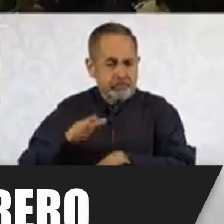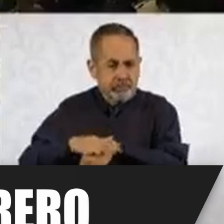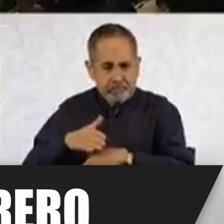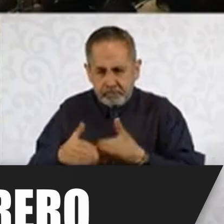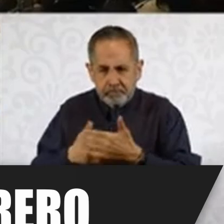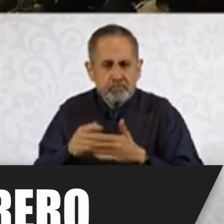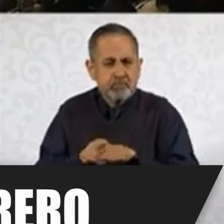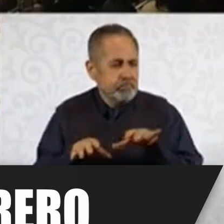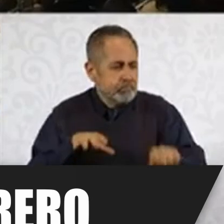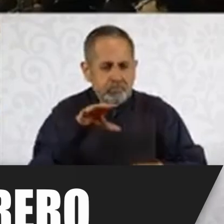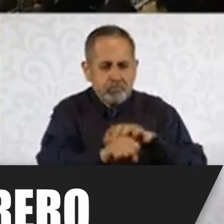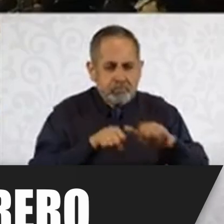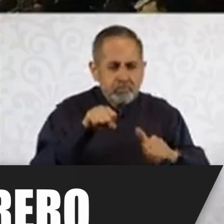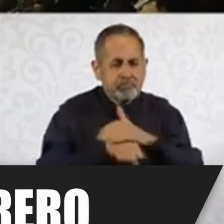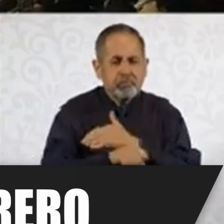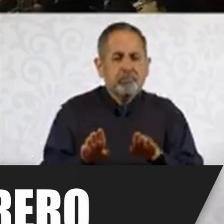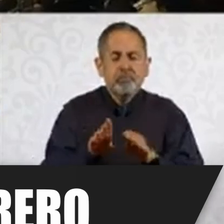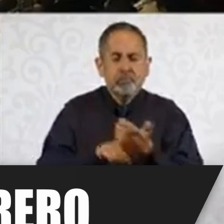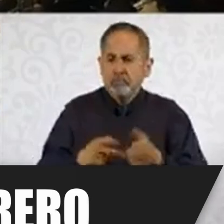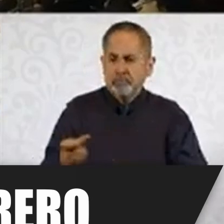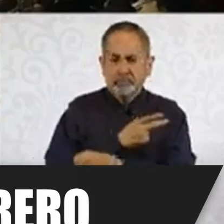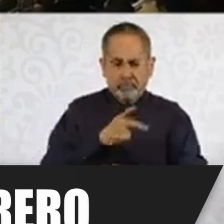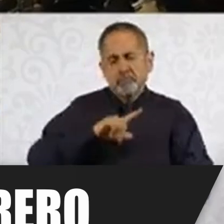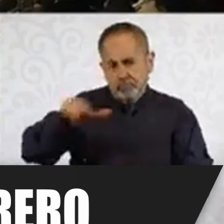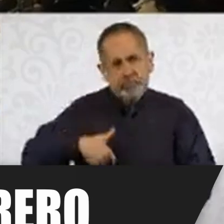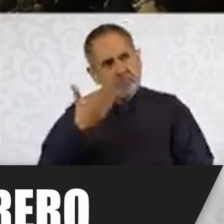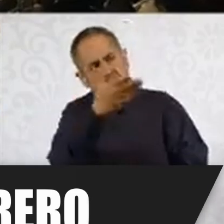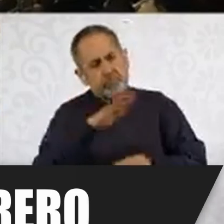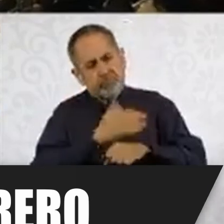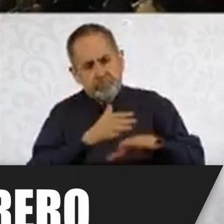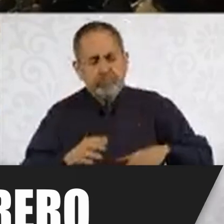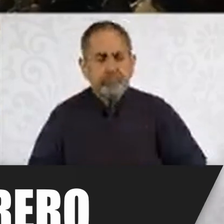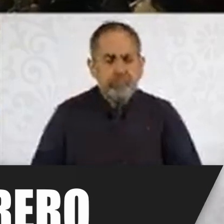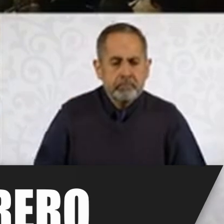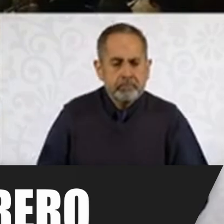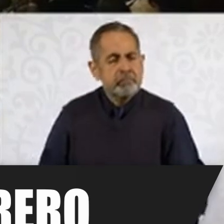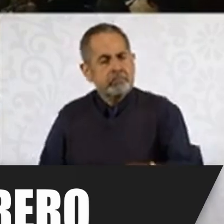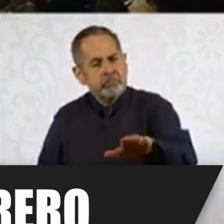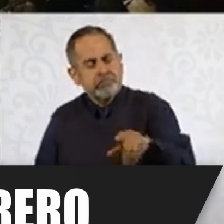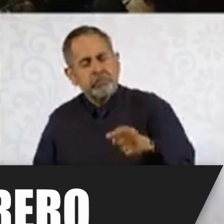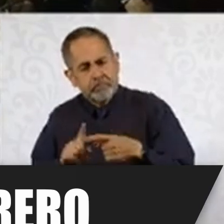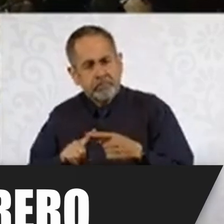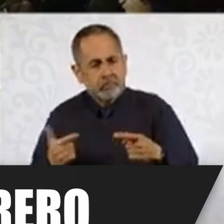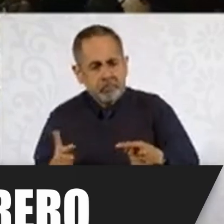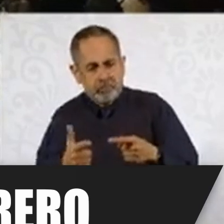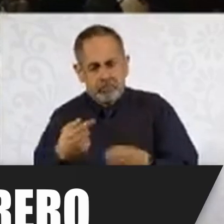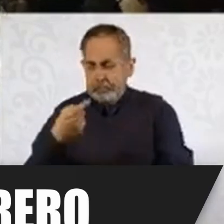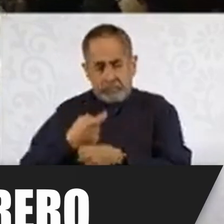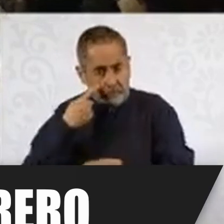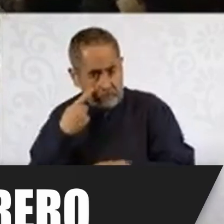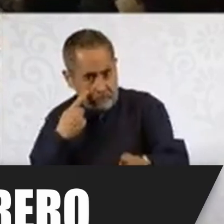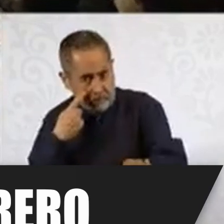estas detenciones que hubo en nuestro territorio. Entonces, podría decirse, Guanajuato sigue siendo pues una preocupación porque sigue estando entre